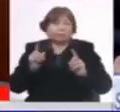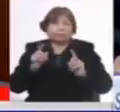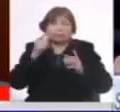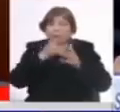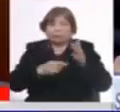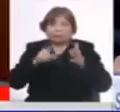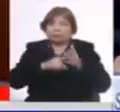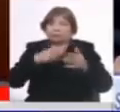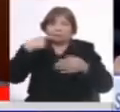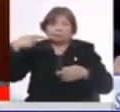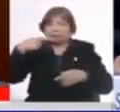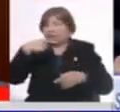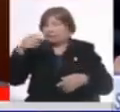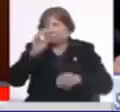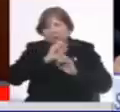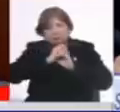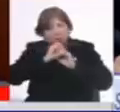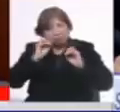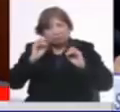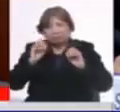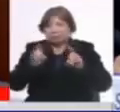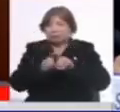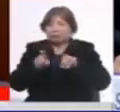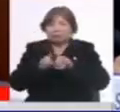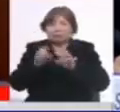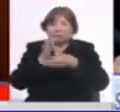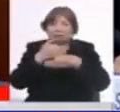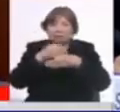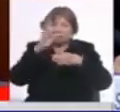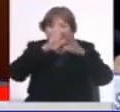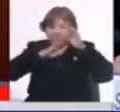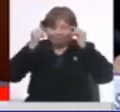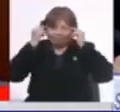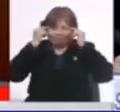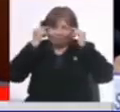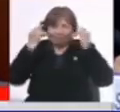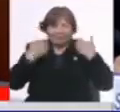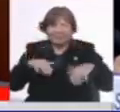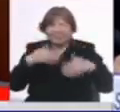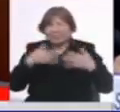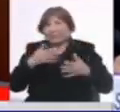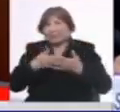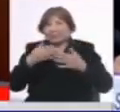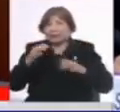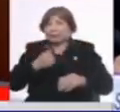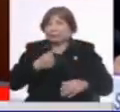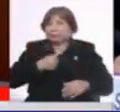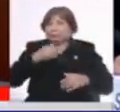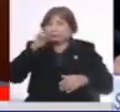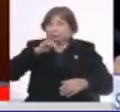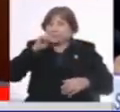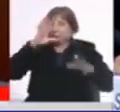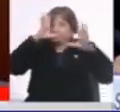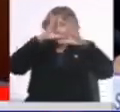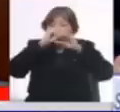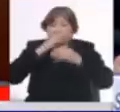resultado negativo hasta el momento. De igual forma, preocupado con esta situación, el mismo día martes en la